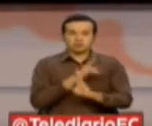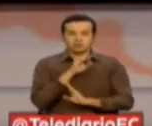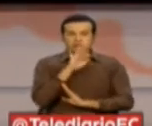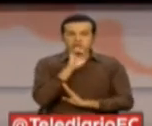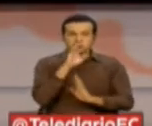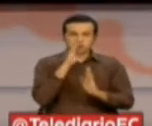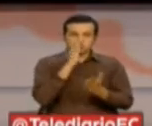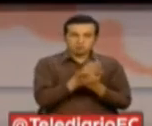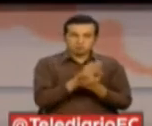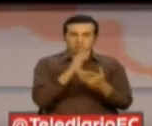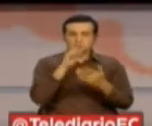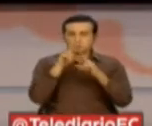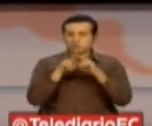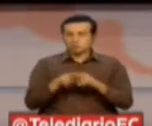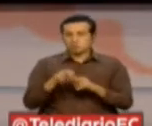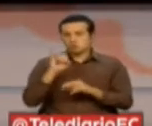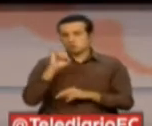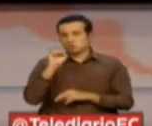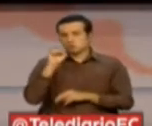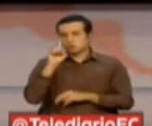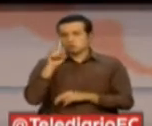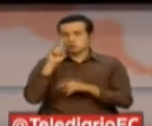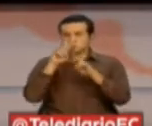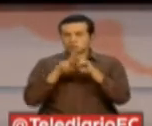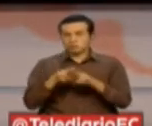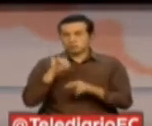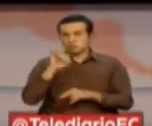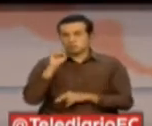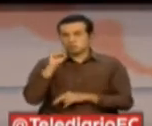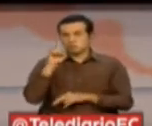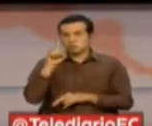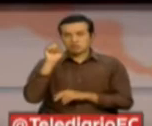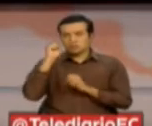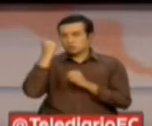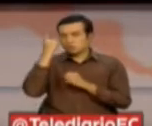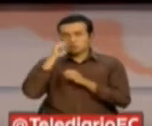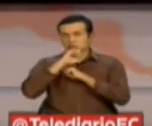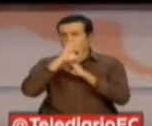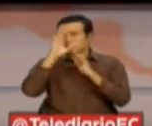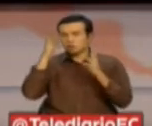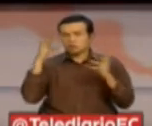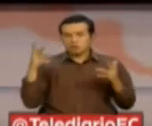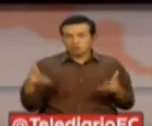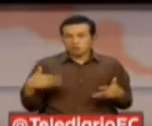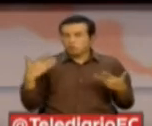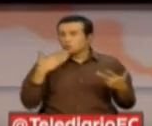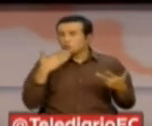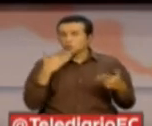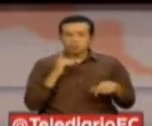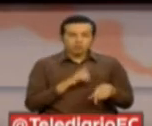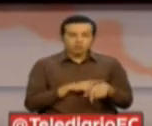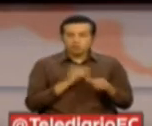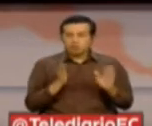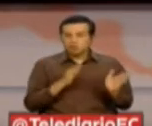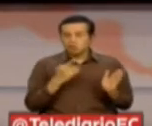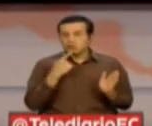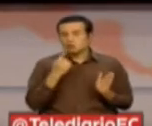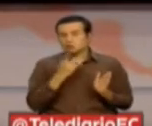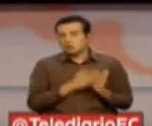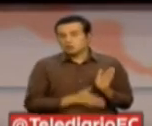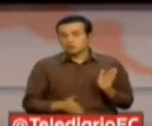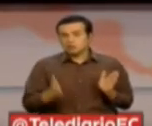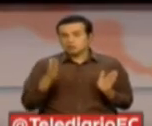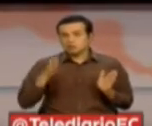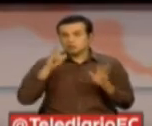la revisión del iese de pero para poner un ejemplo esta revisión del iese de no está clara cuál va a ser su temporalidad dice solamente a